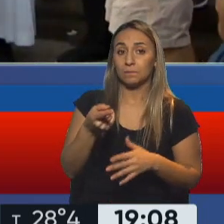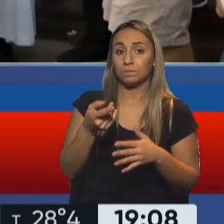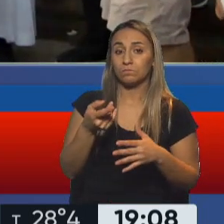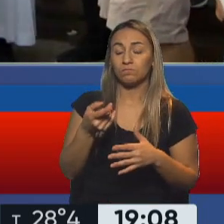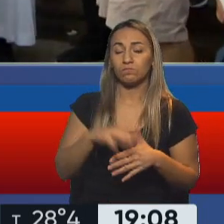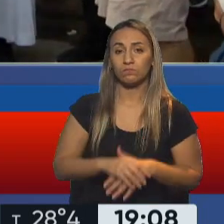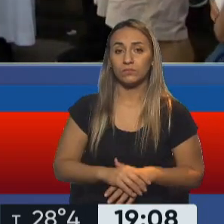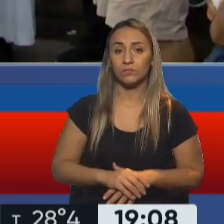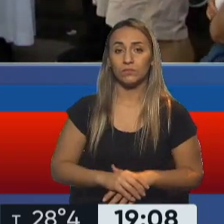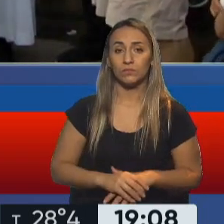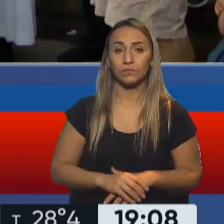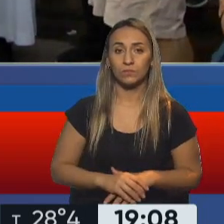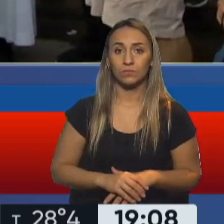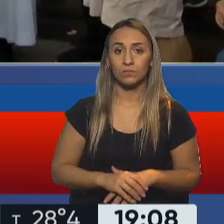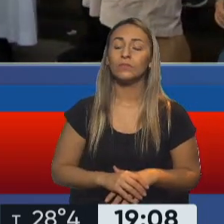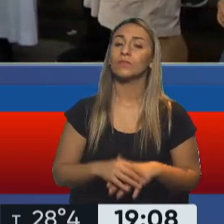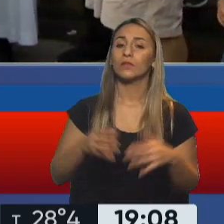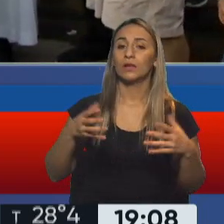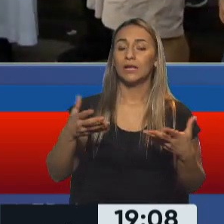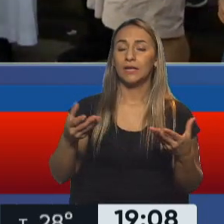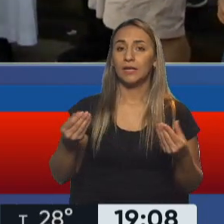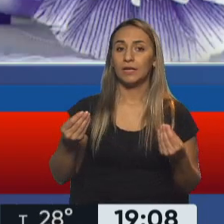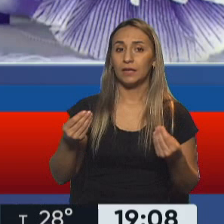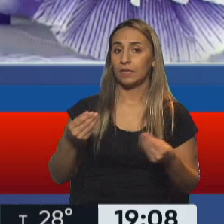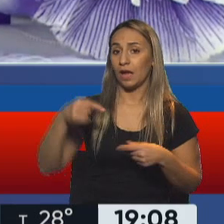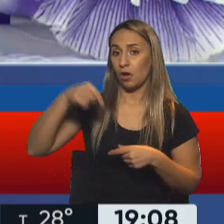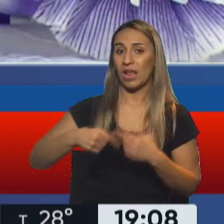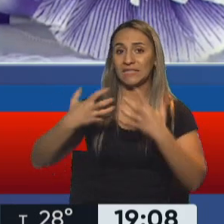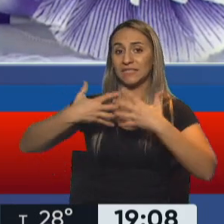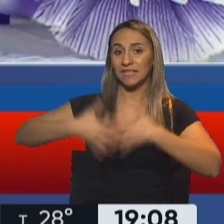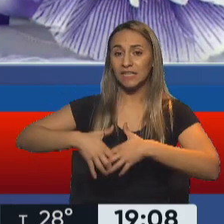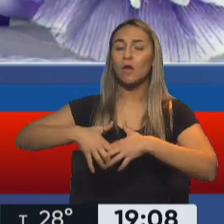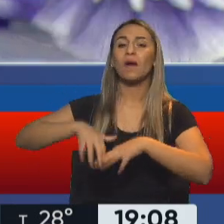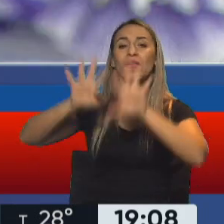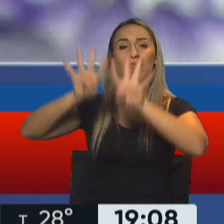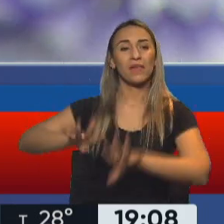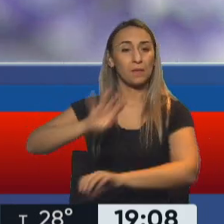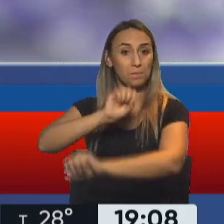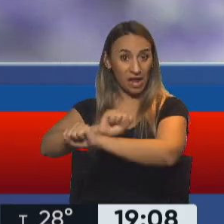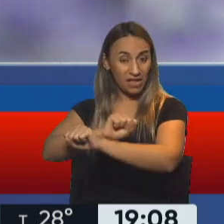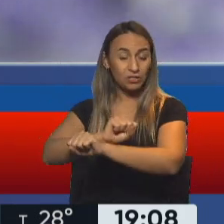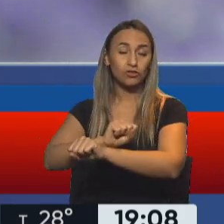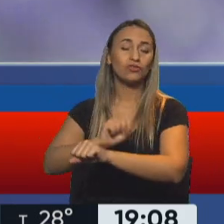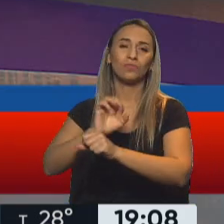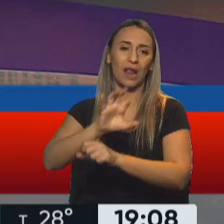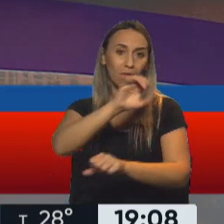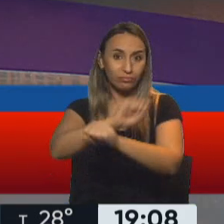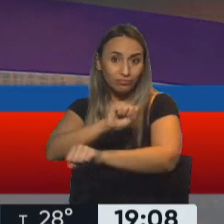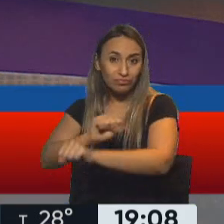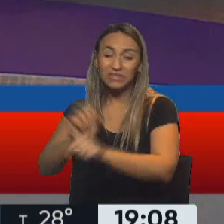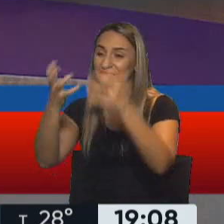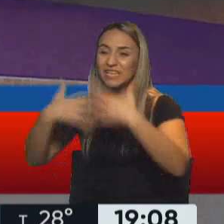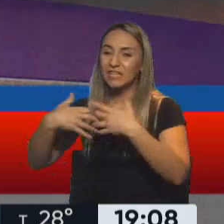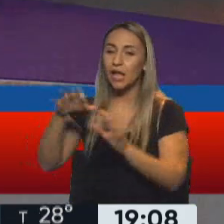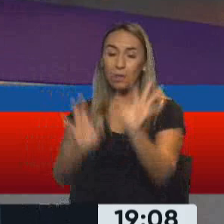otro, que es en la conformación del actual sistema carcelario. Vamos a ver unos números en los cuales yo te voy a mostrar que la gran mayoría